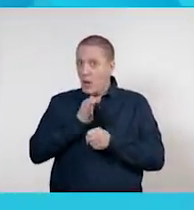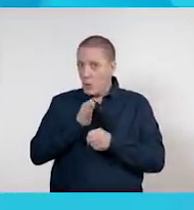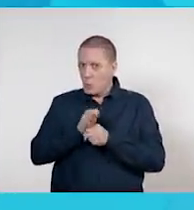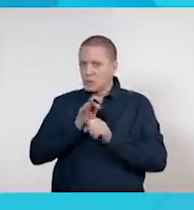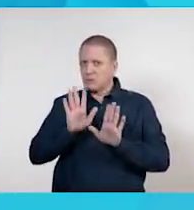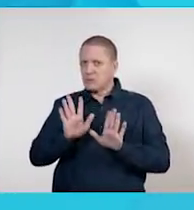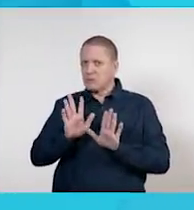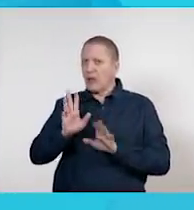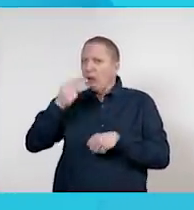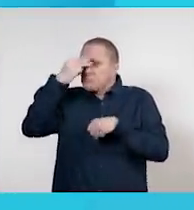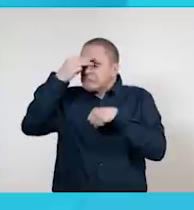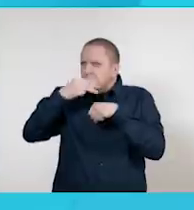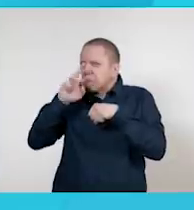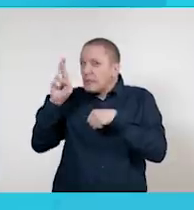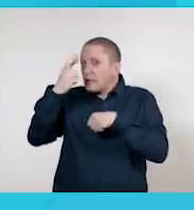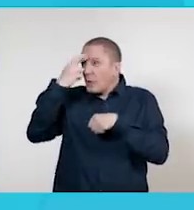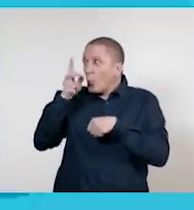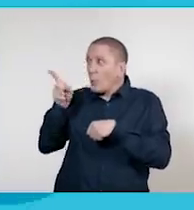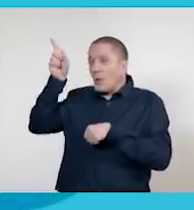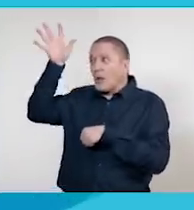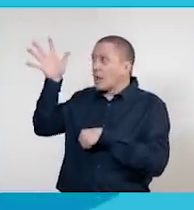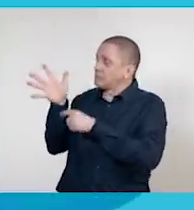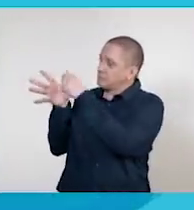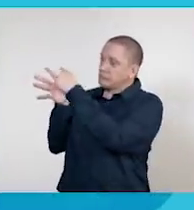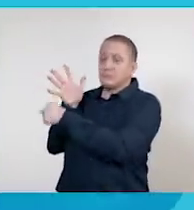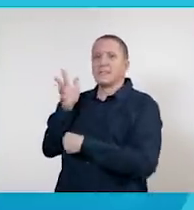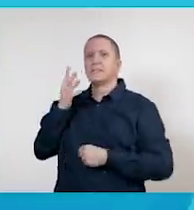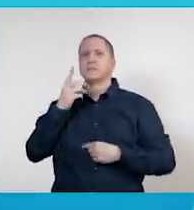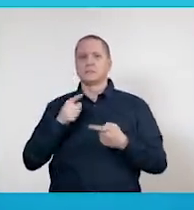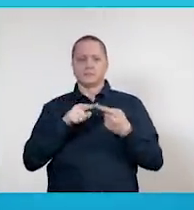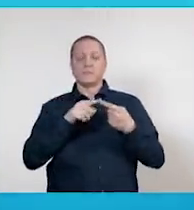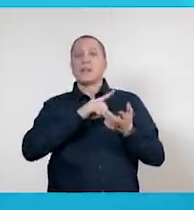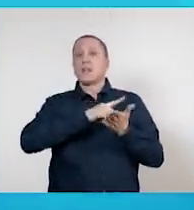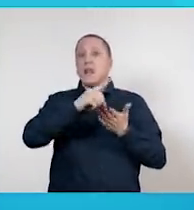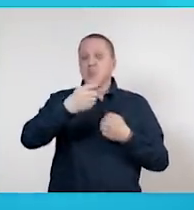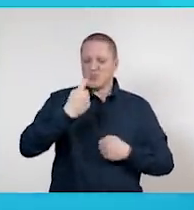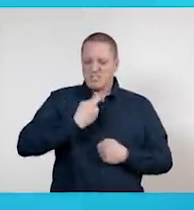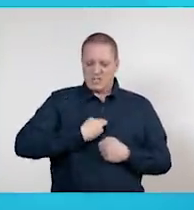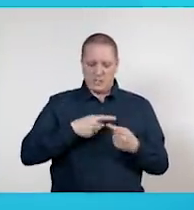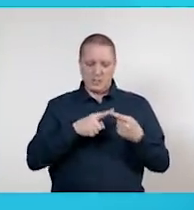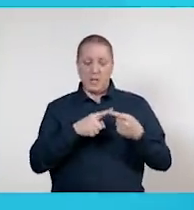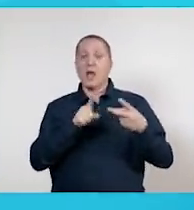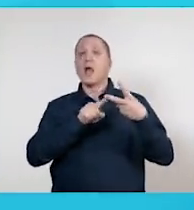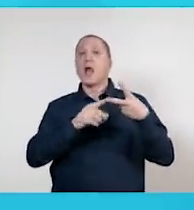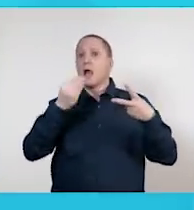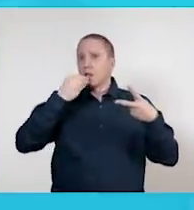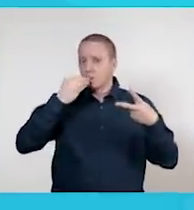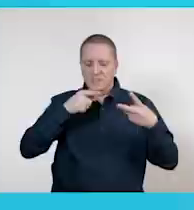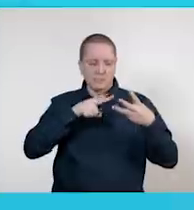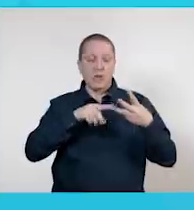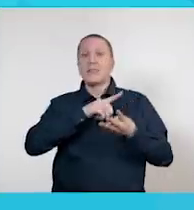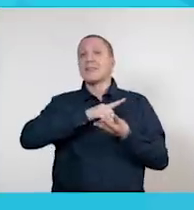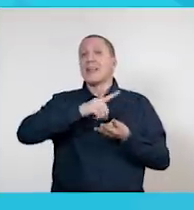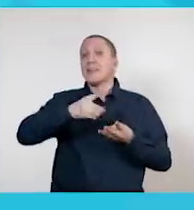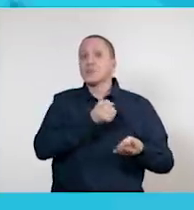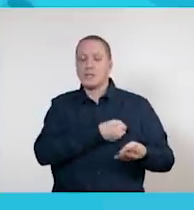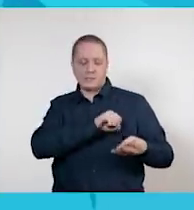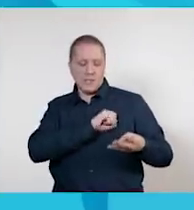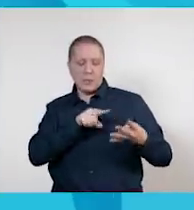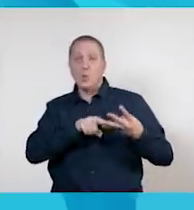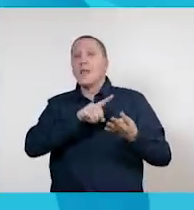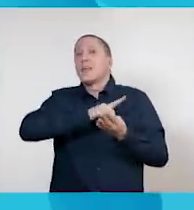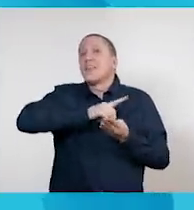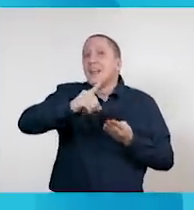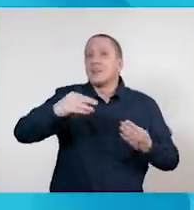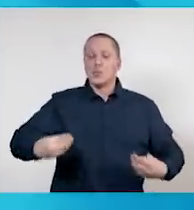Por lo pronto, vamos a quedarnos pensando en estos cinco: derecho a la identidad, derecho a la alimentación, derecho a la salud,